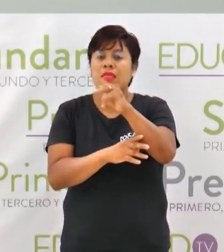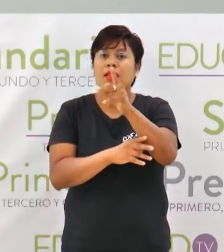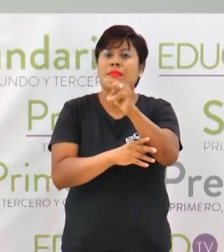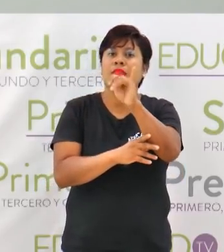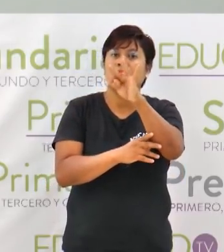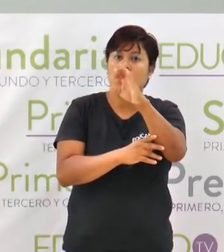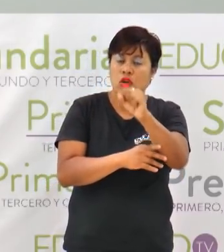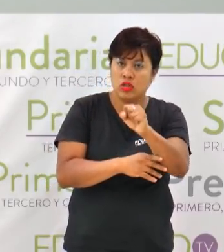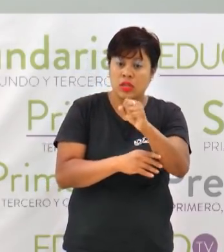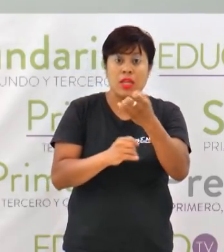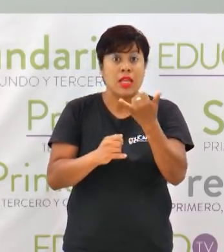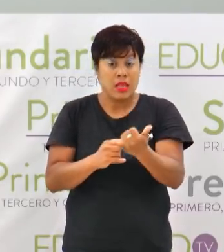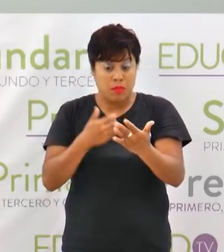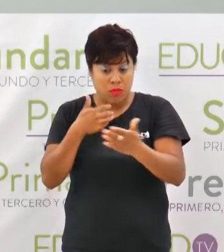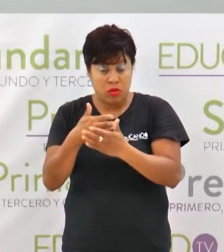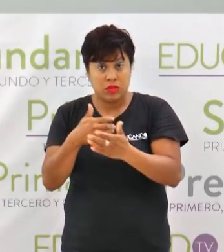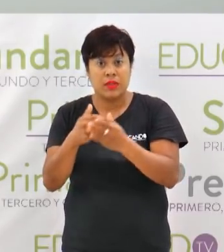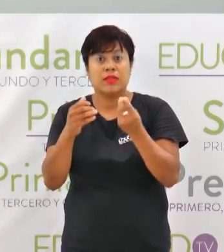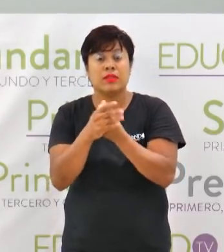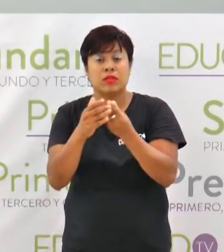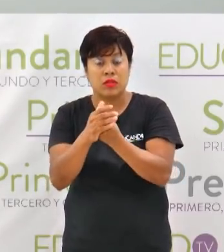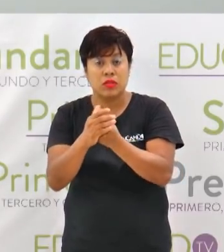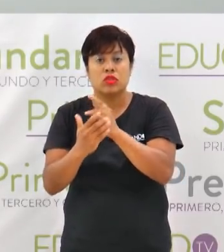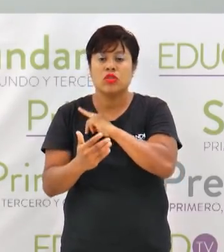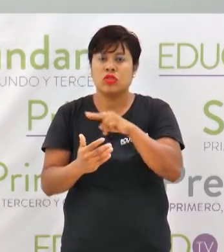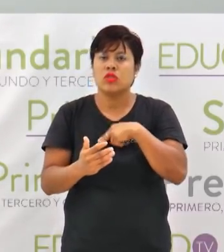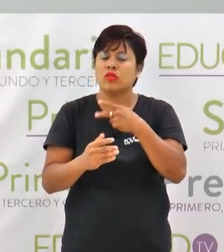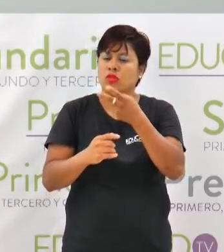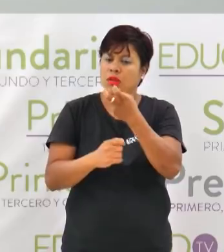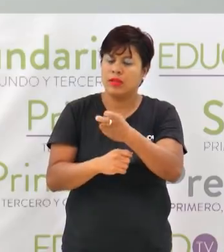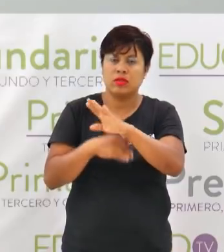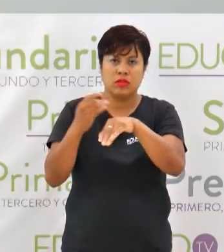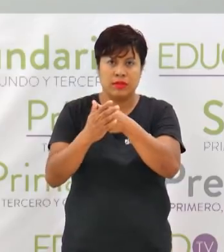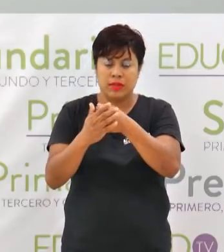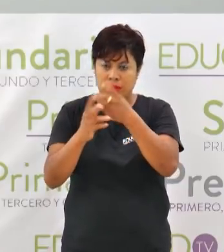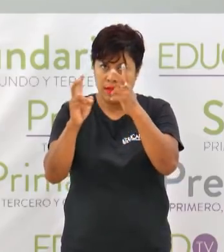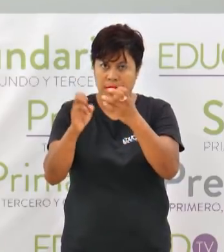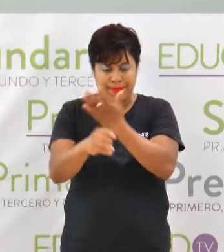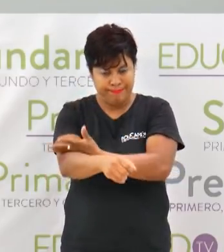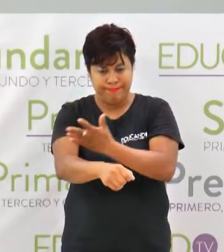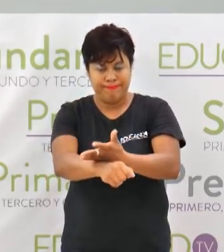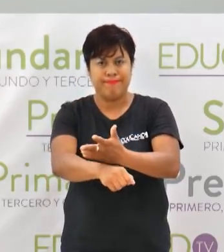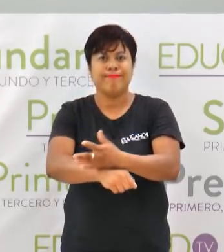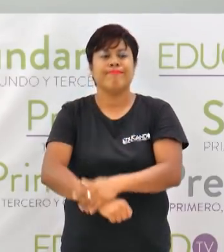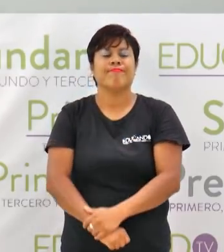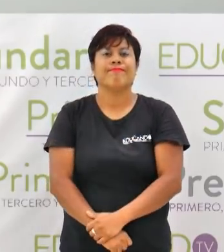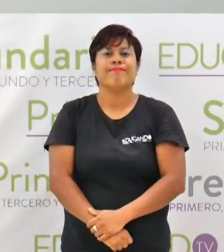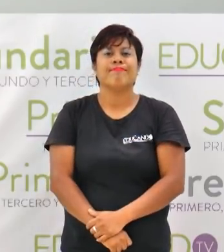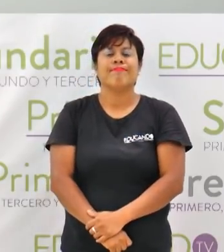trípticos y en las siguientes sesiones abarcaremos todo este tema. Acompáñame.